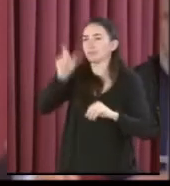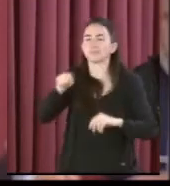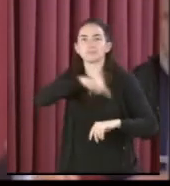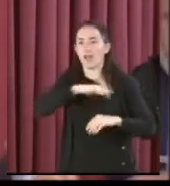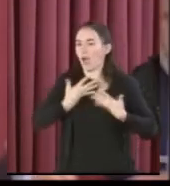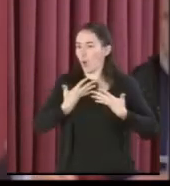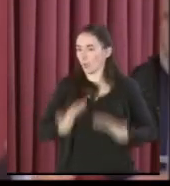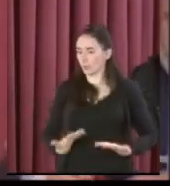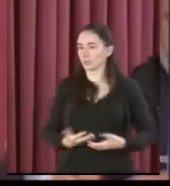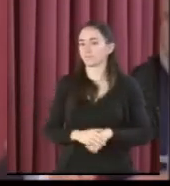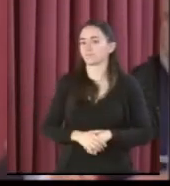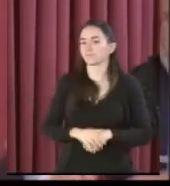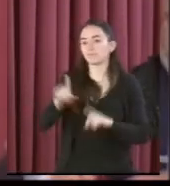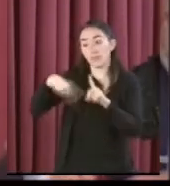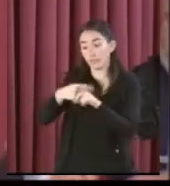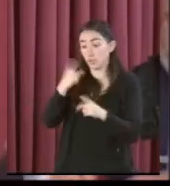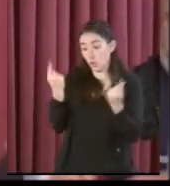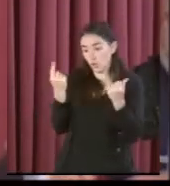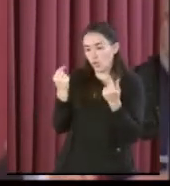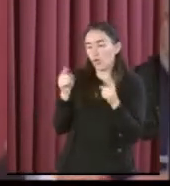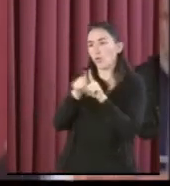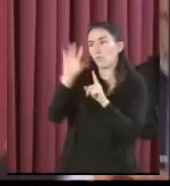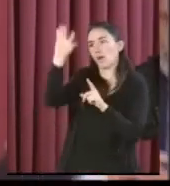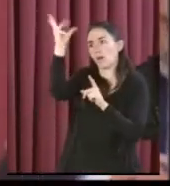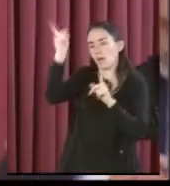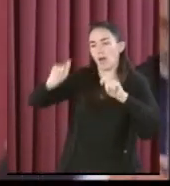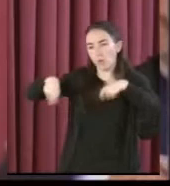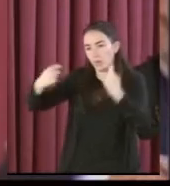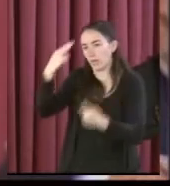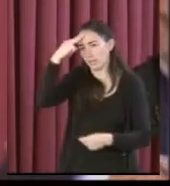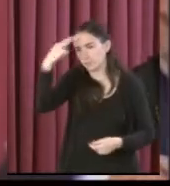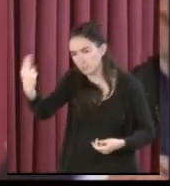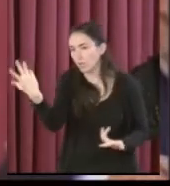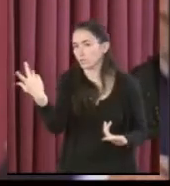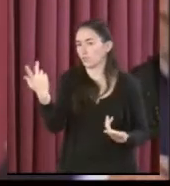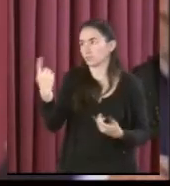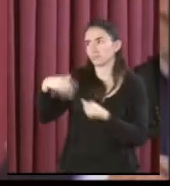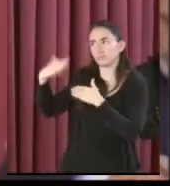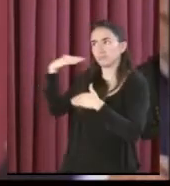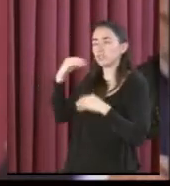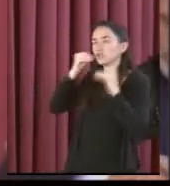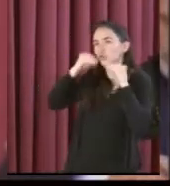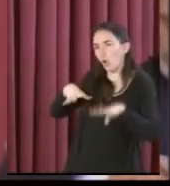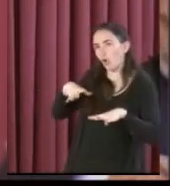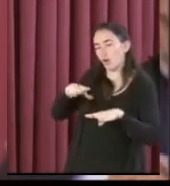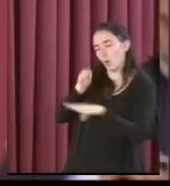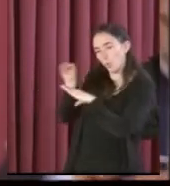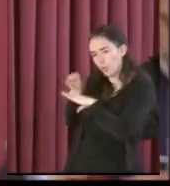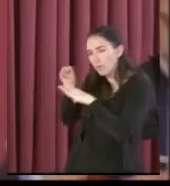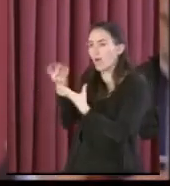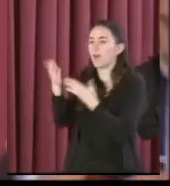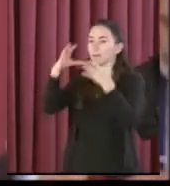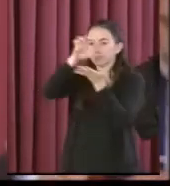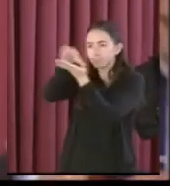el tiempo, respetuoso con el medio ambiente y consciente de su historia, su tradición y su patrimonio. El reto de un Logroño eficiente